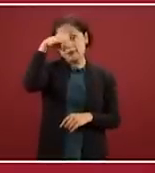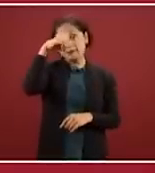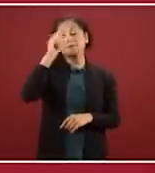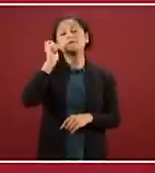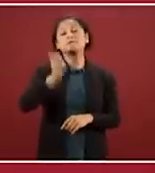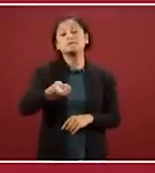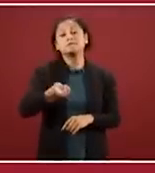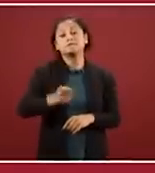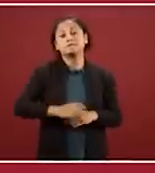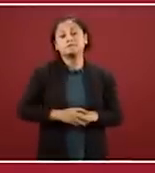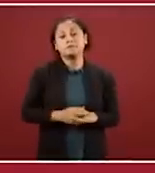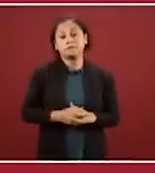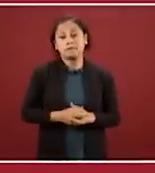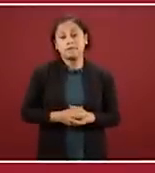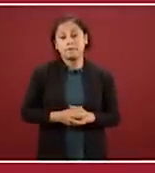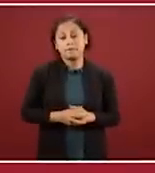debe de